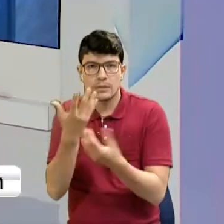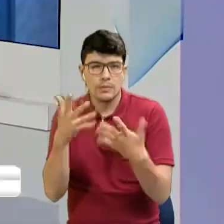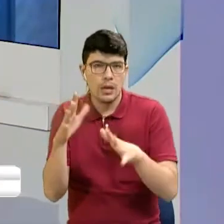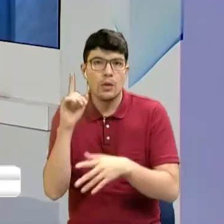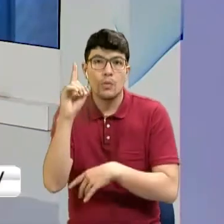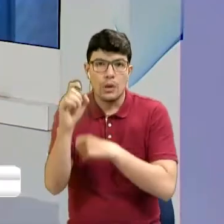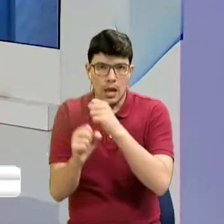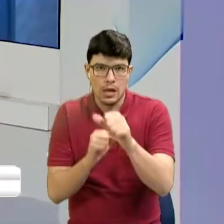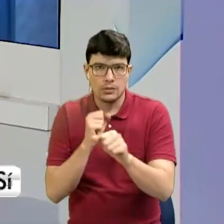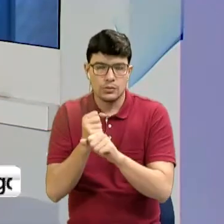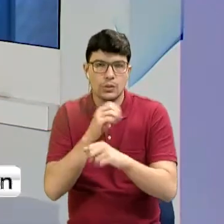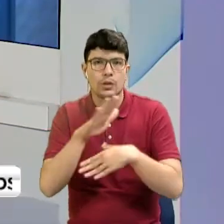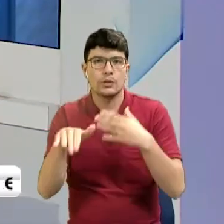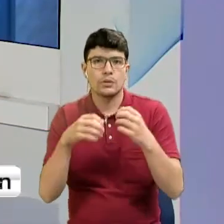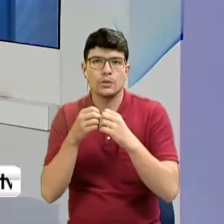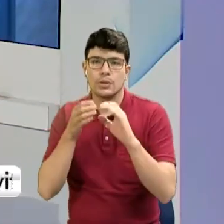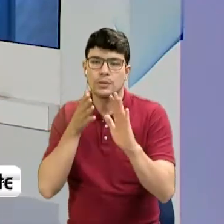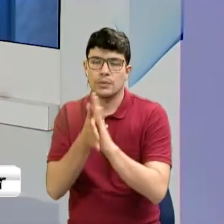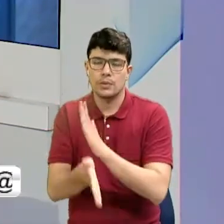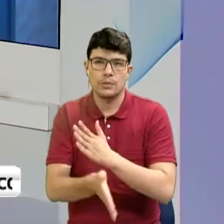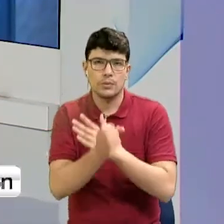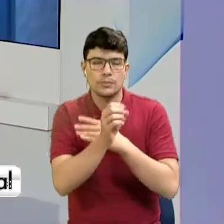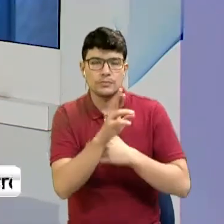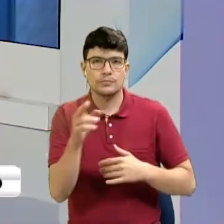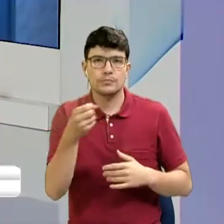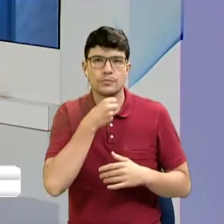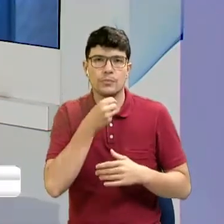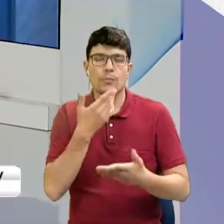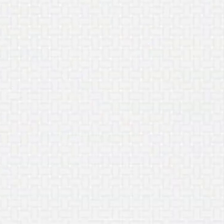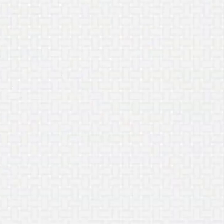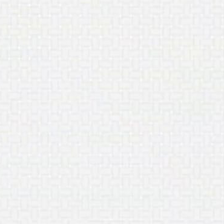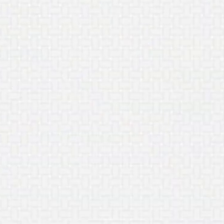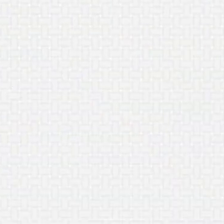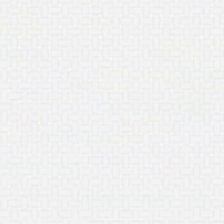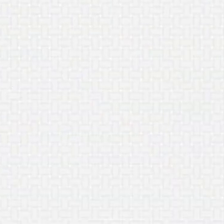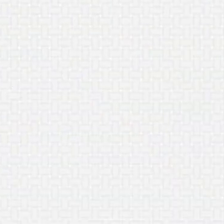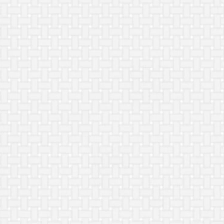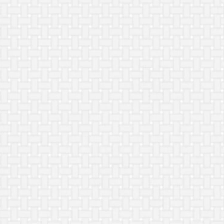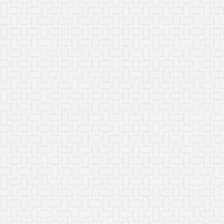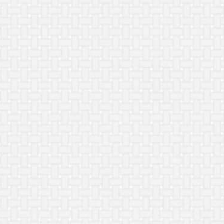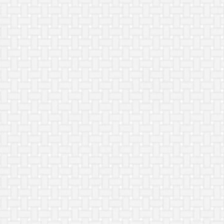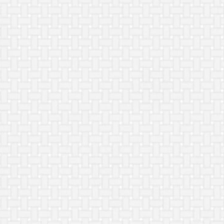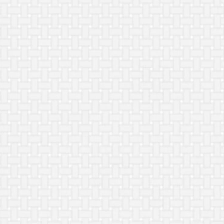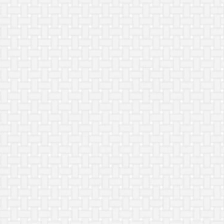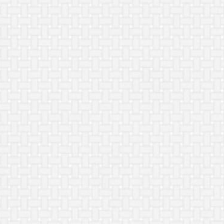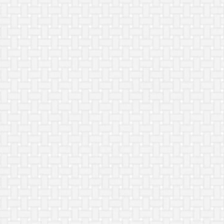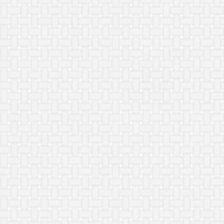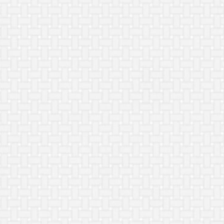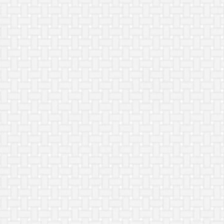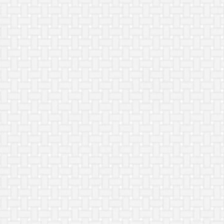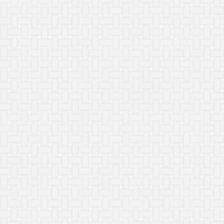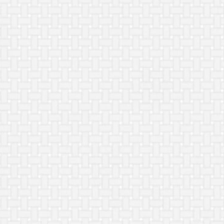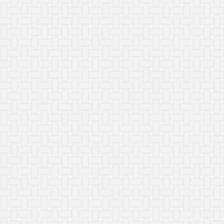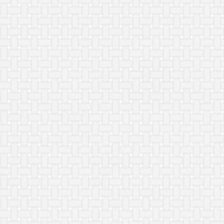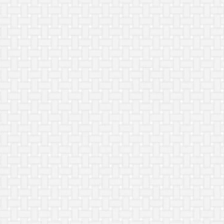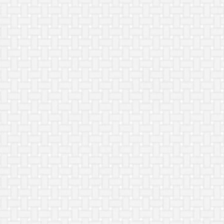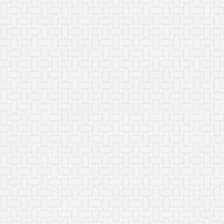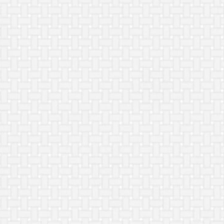está la información que tenemos regreso con ustedes al centro de estudios juegan nuestro punto com